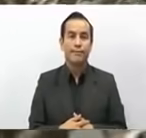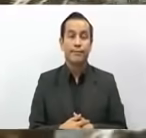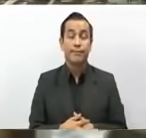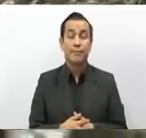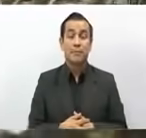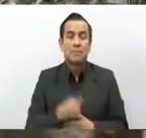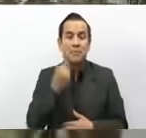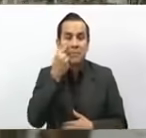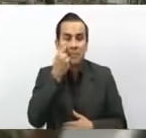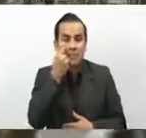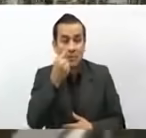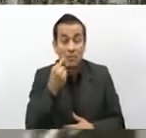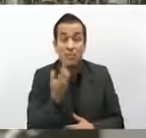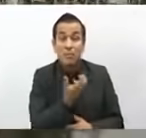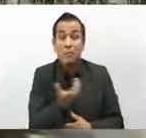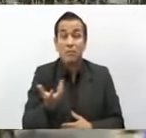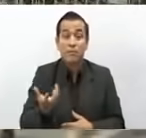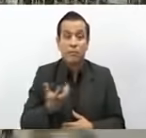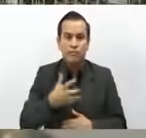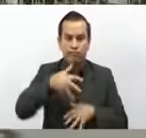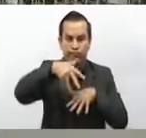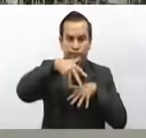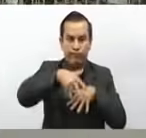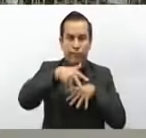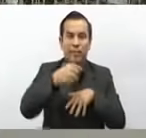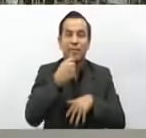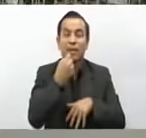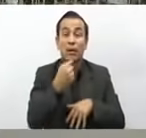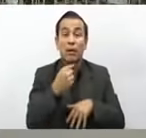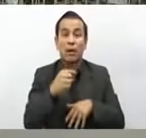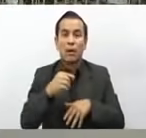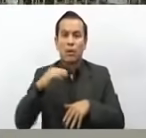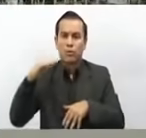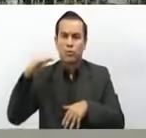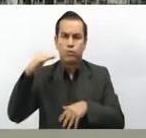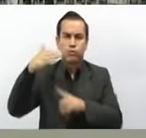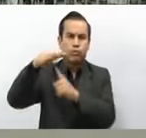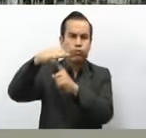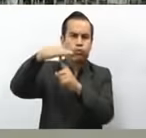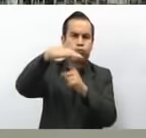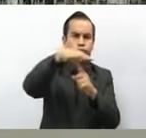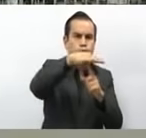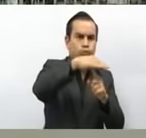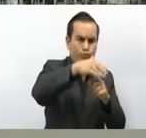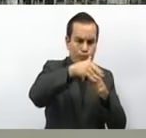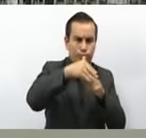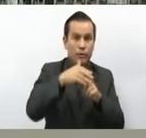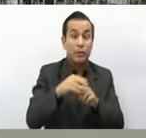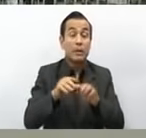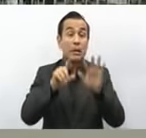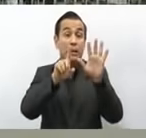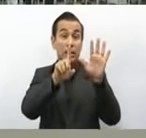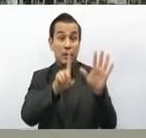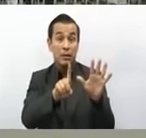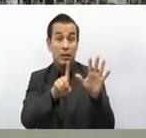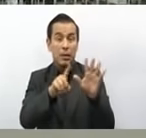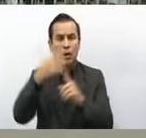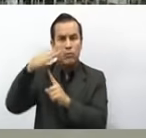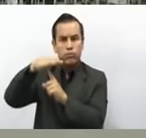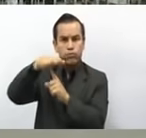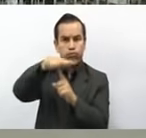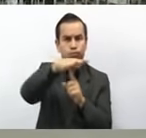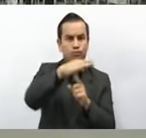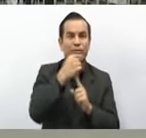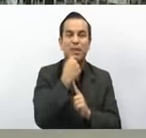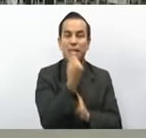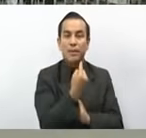En estos momentos podemos apreciar la formación aérea de helicópteros Guardián, que está conformada por 6 helicópteros. El